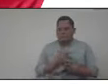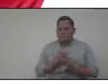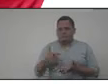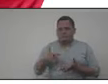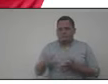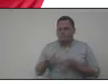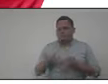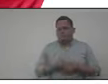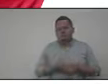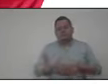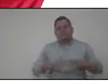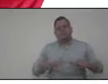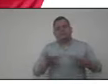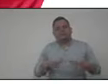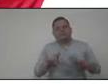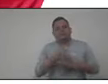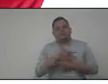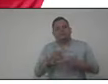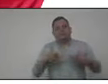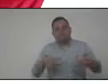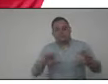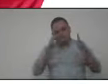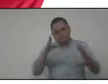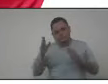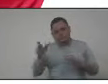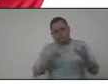de servicios y junto con nuestros usuarios.